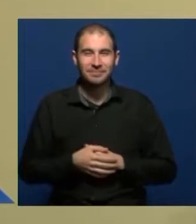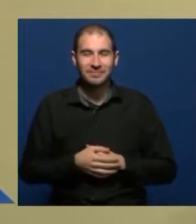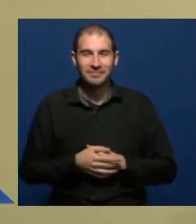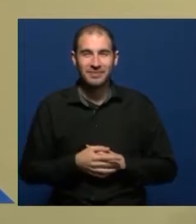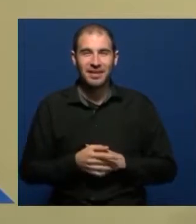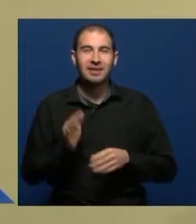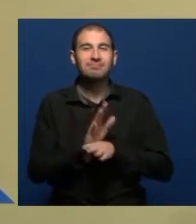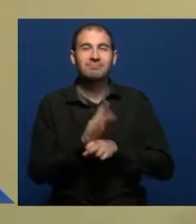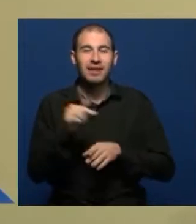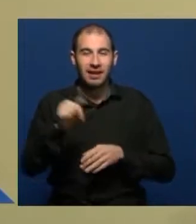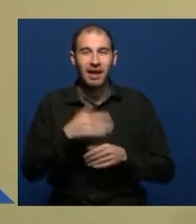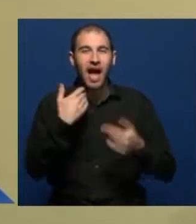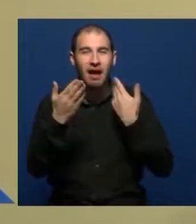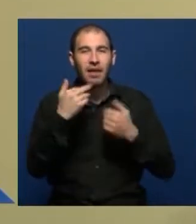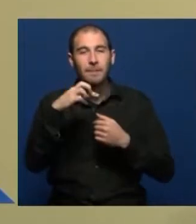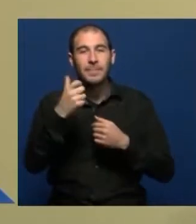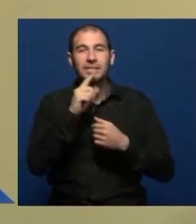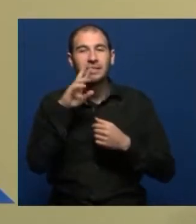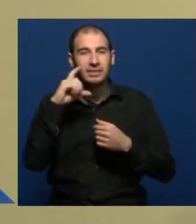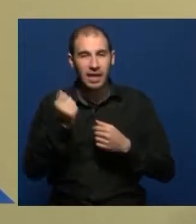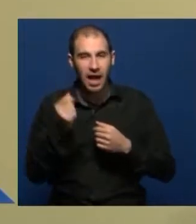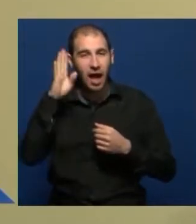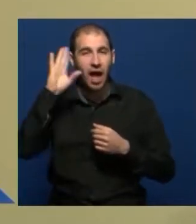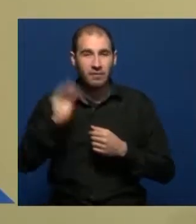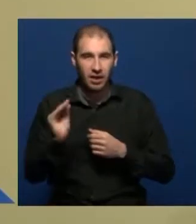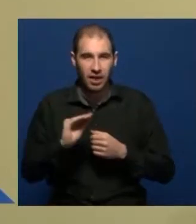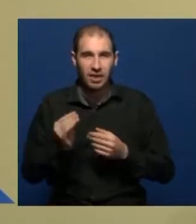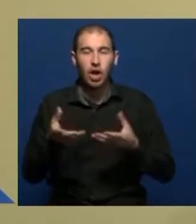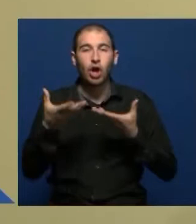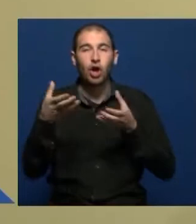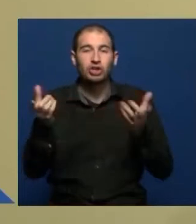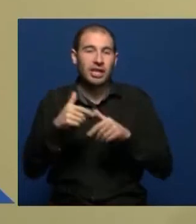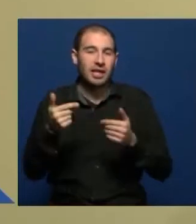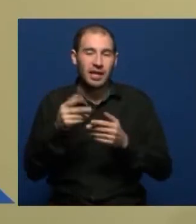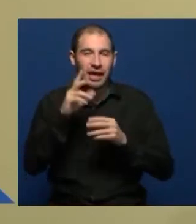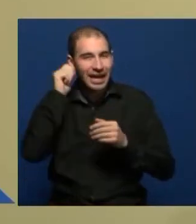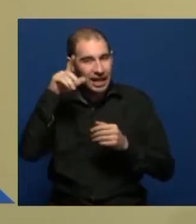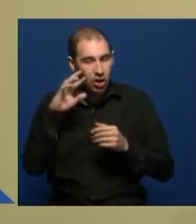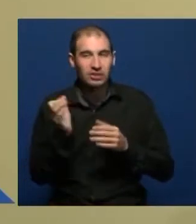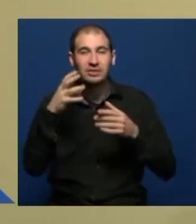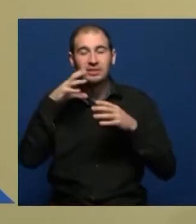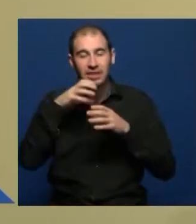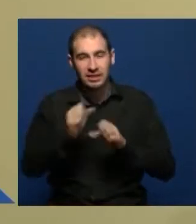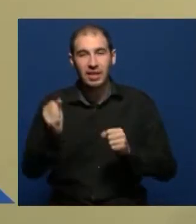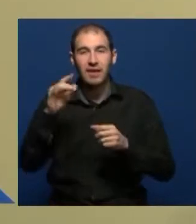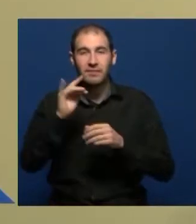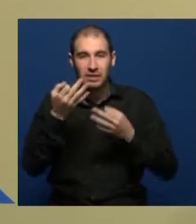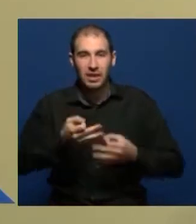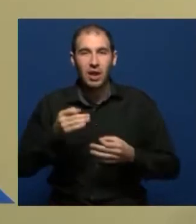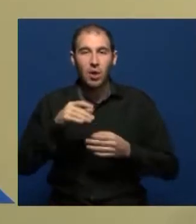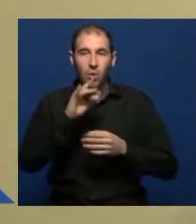sentido vamos a hablar con Patricia González, abogada de la Consejería en Género de la Secretaría de Bienestar